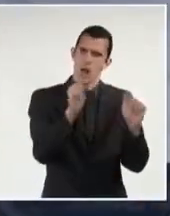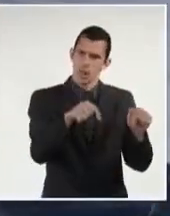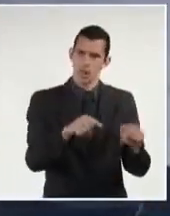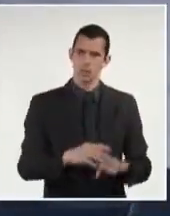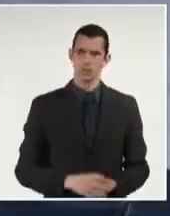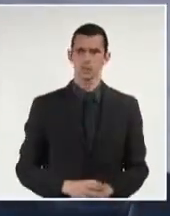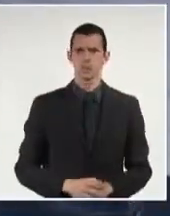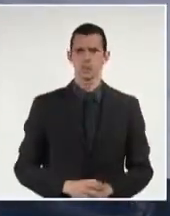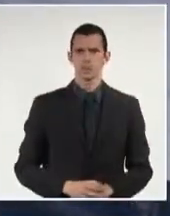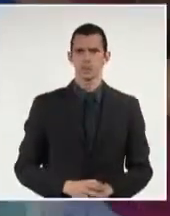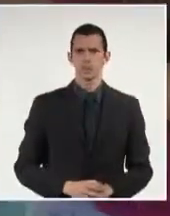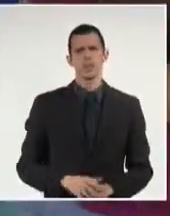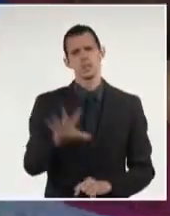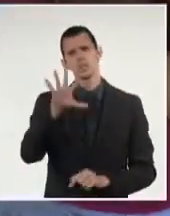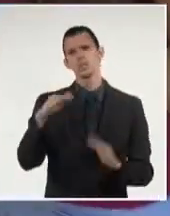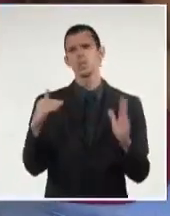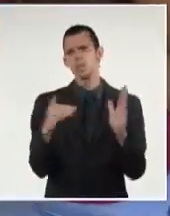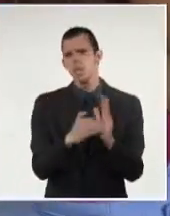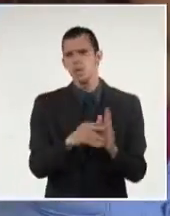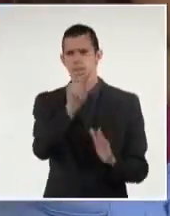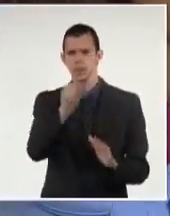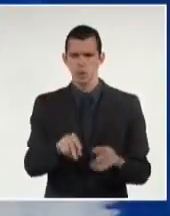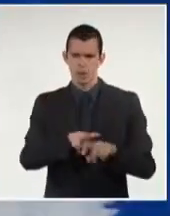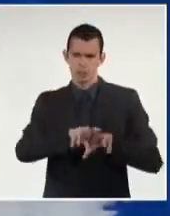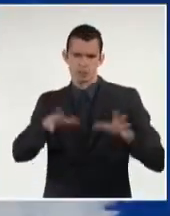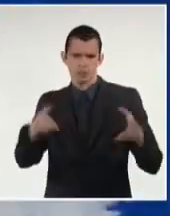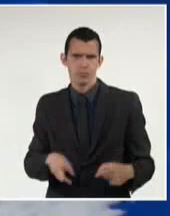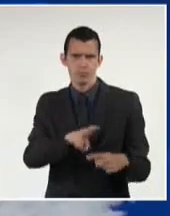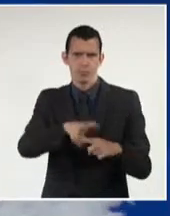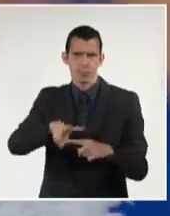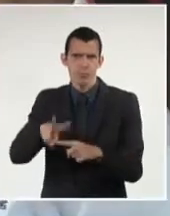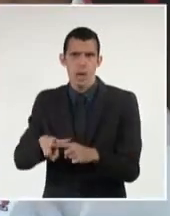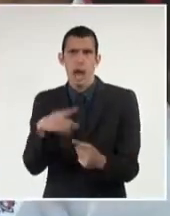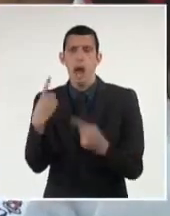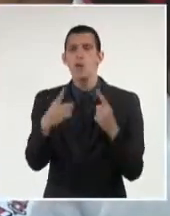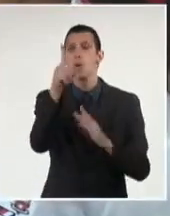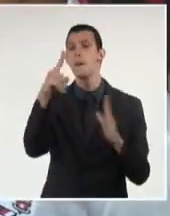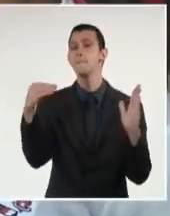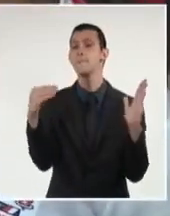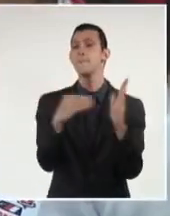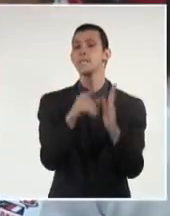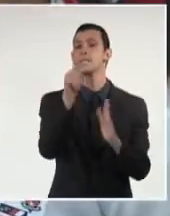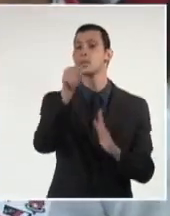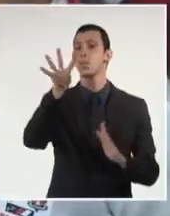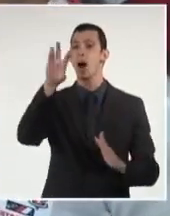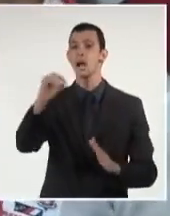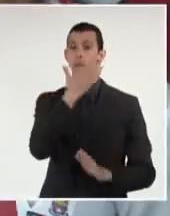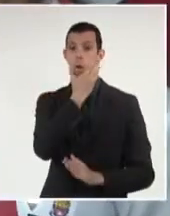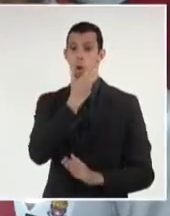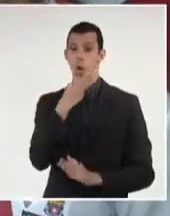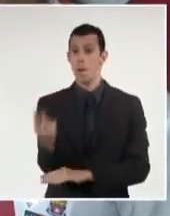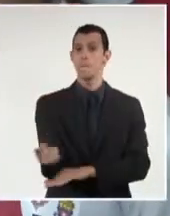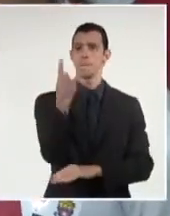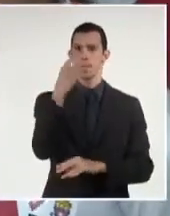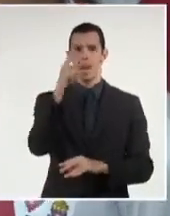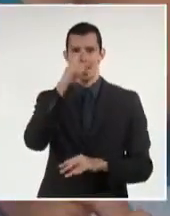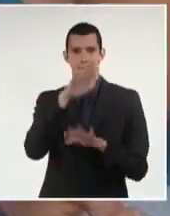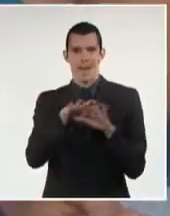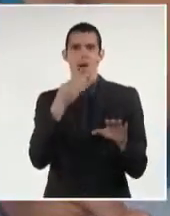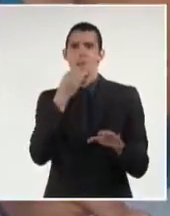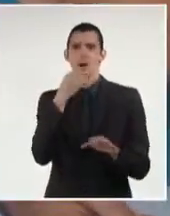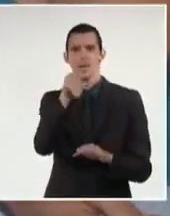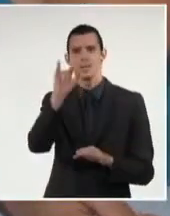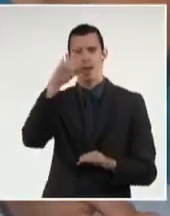autoridades electorales y 1.140 jóvenes votaron por primera vez. Para el éxito de la jornada electoral se garantizaron todas